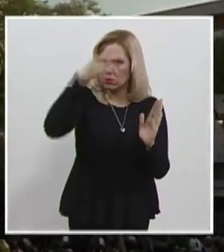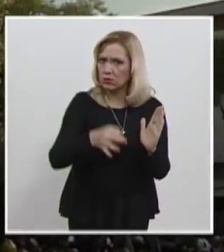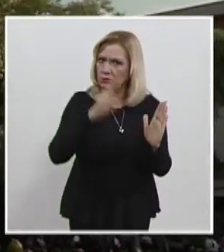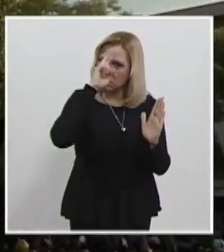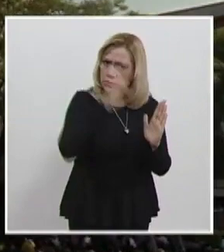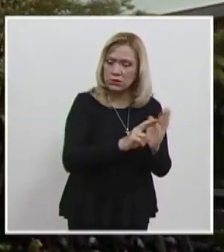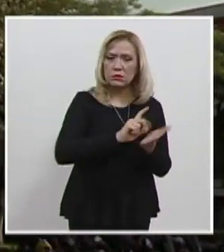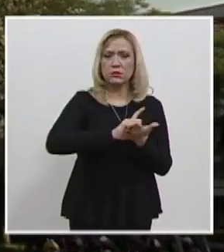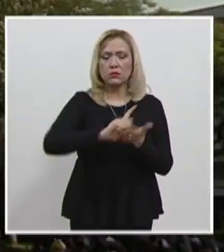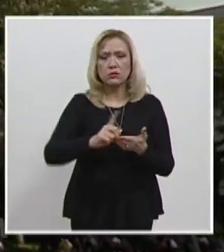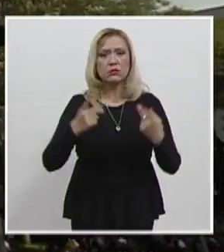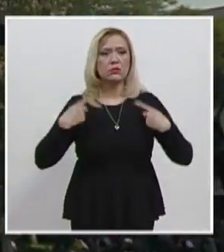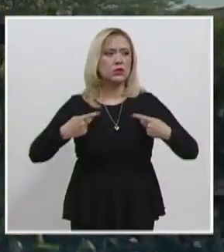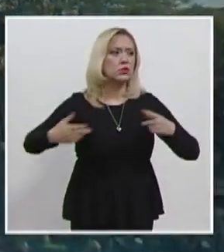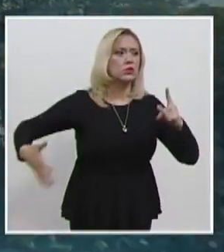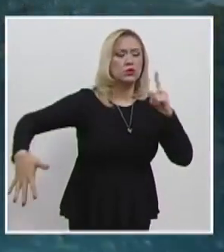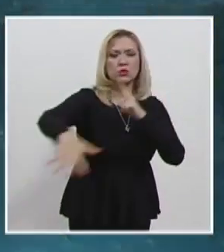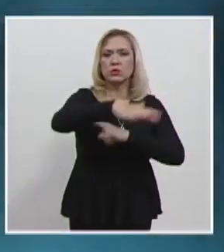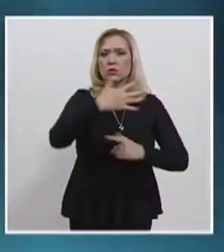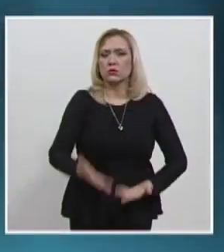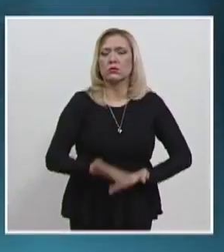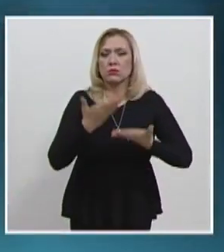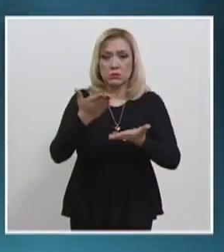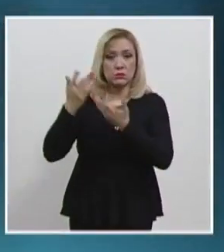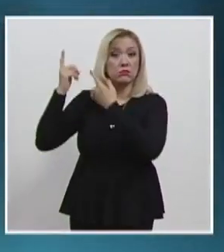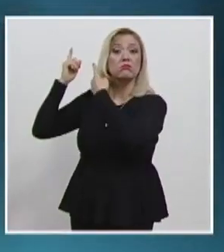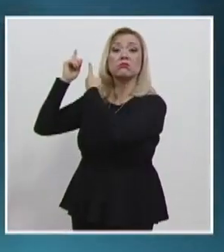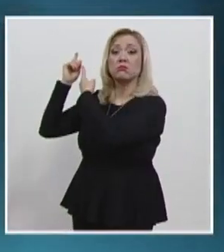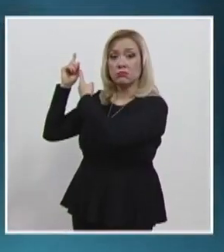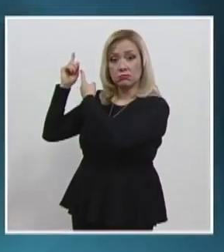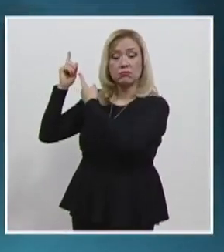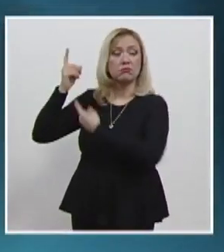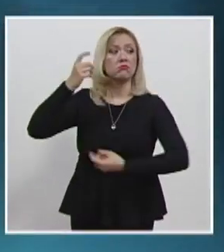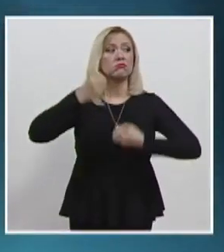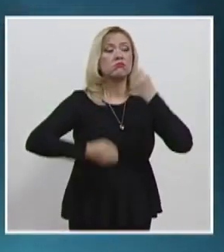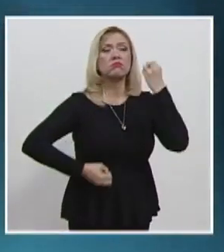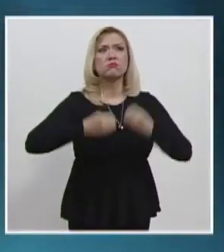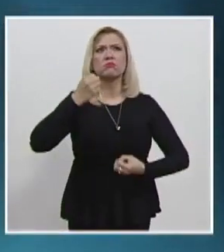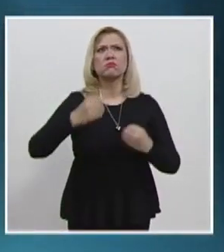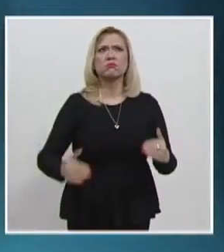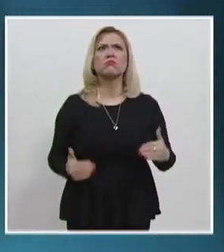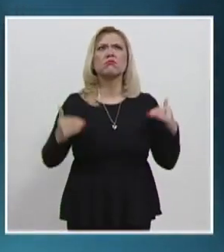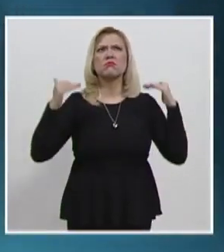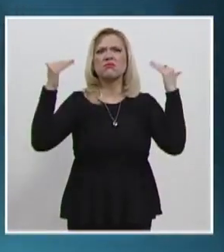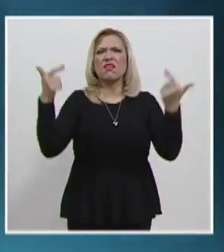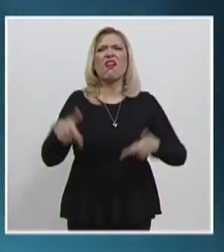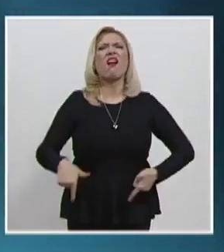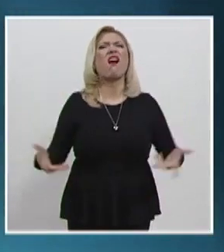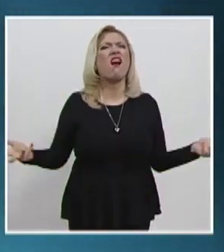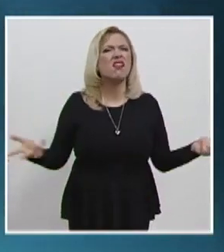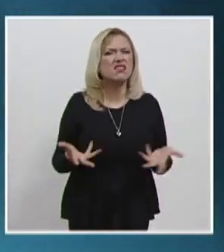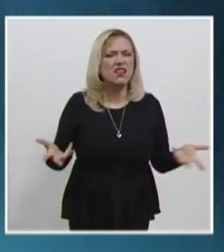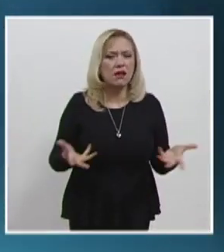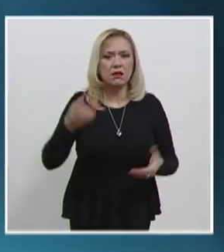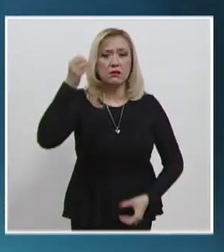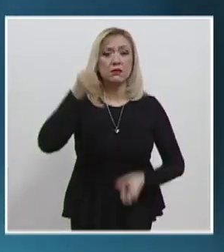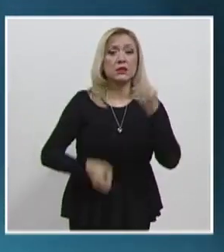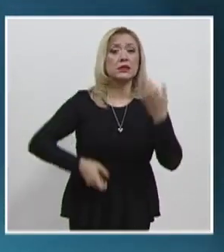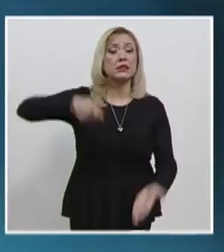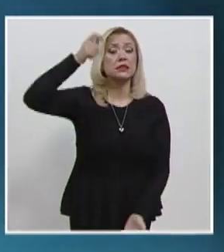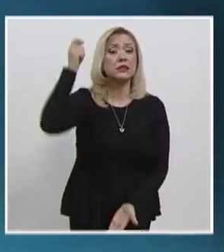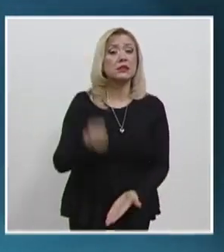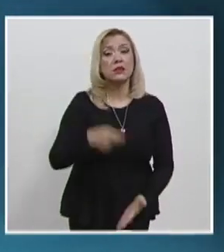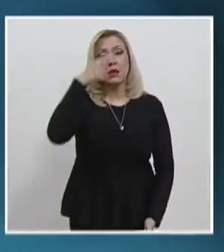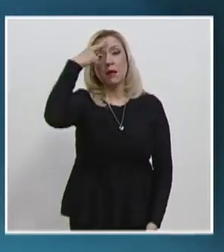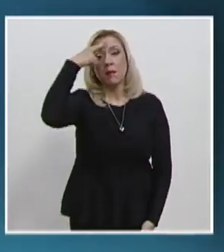y libertades de la población ello al ser el tribunal constitucional del país que imparte justicia a través de mecanismos